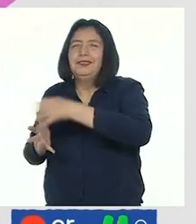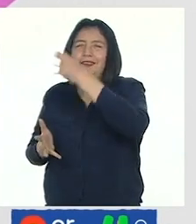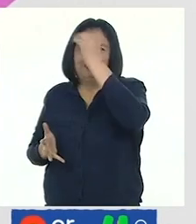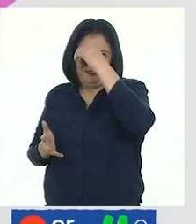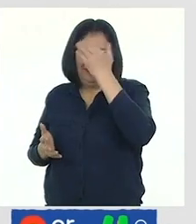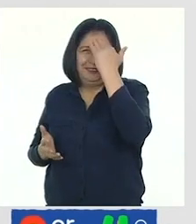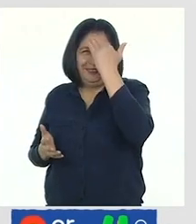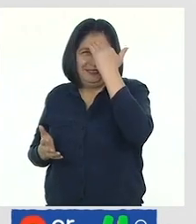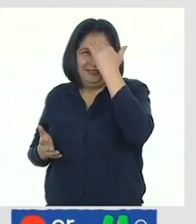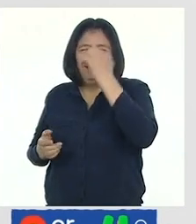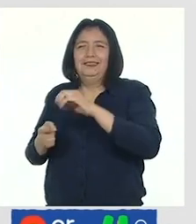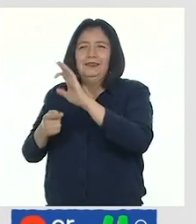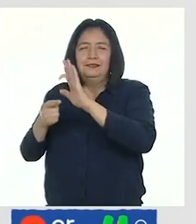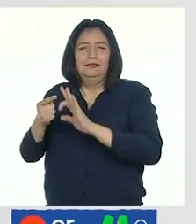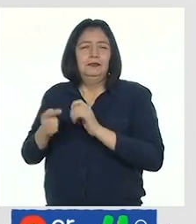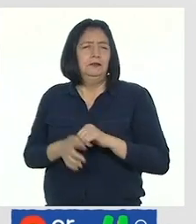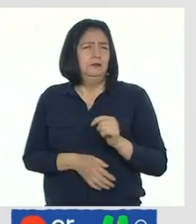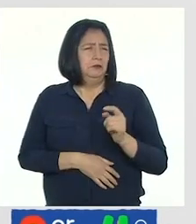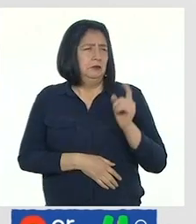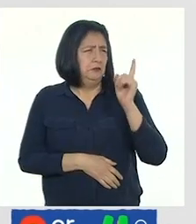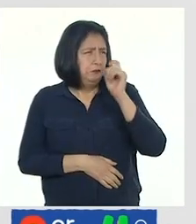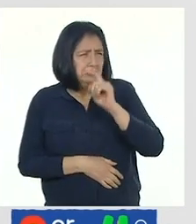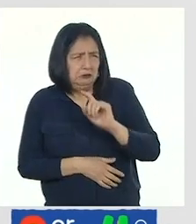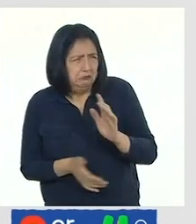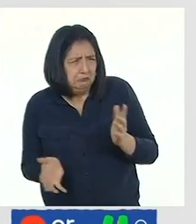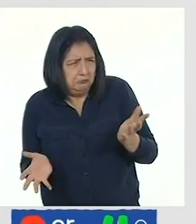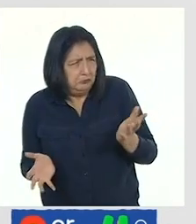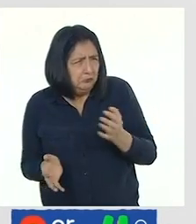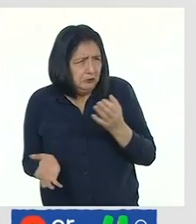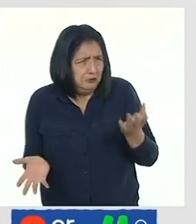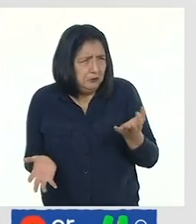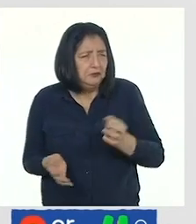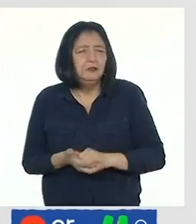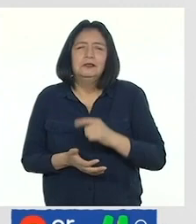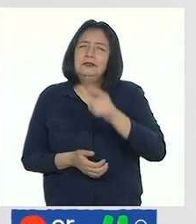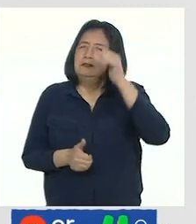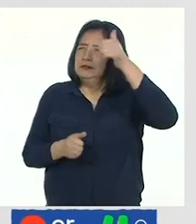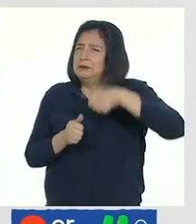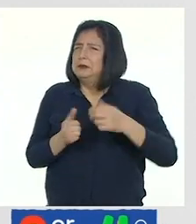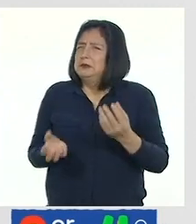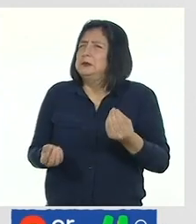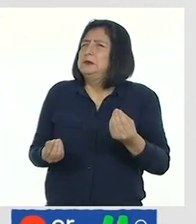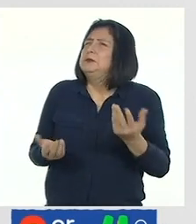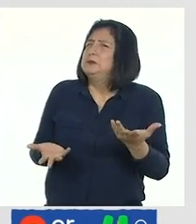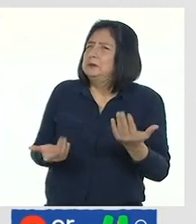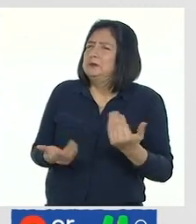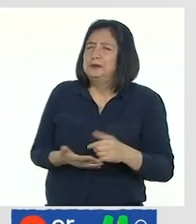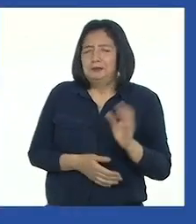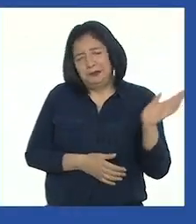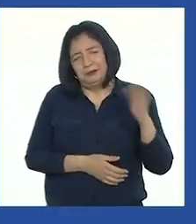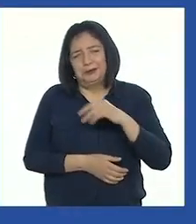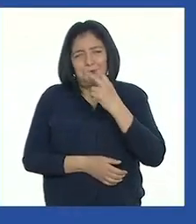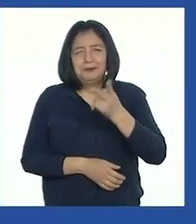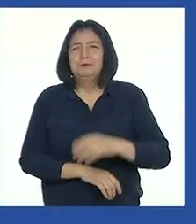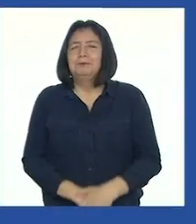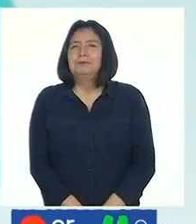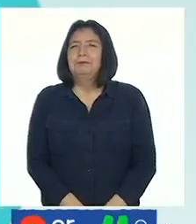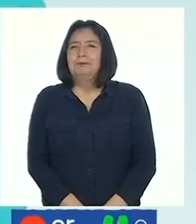leer fracciones. No fue tan complicado como parecía, ¿verdad? ¿Se acuerdan cómo lo hicimos? ¡Vamos a